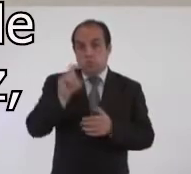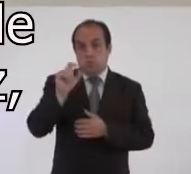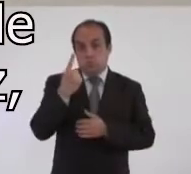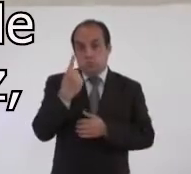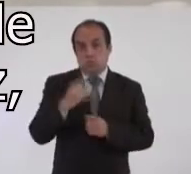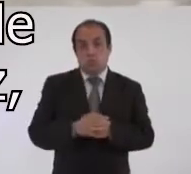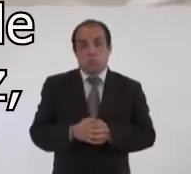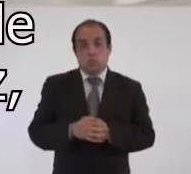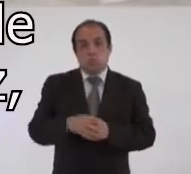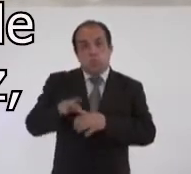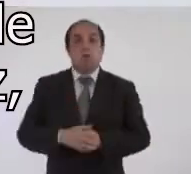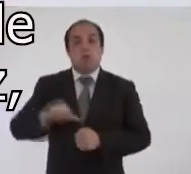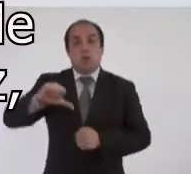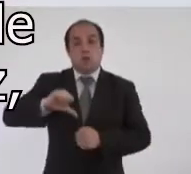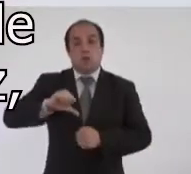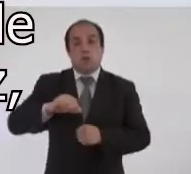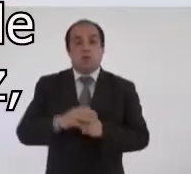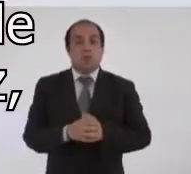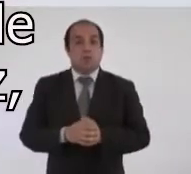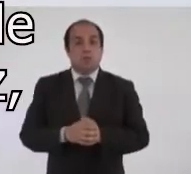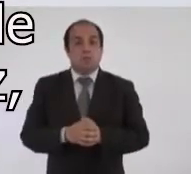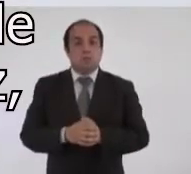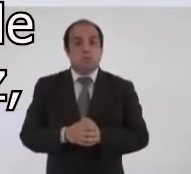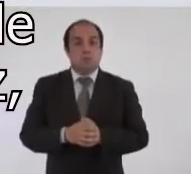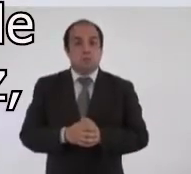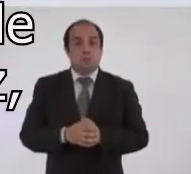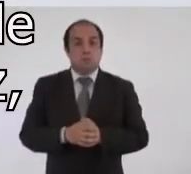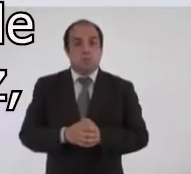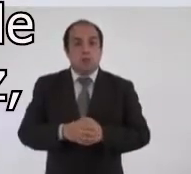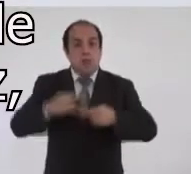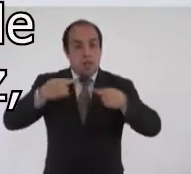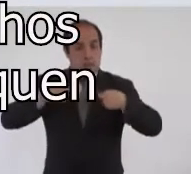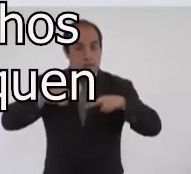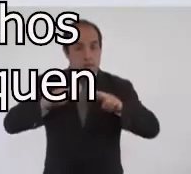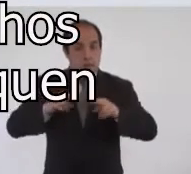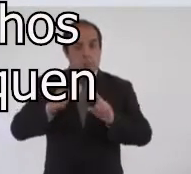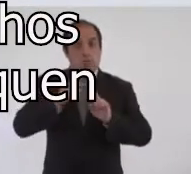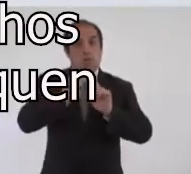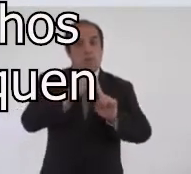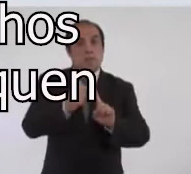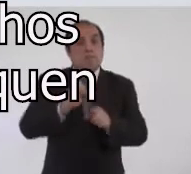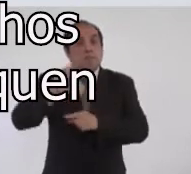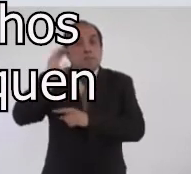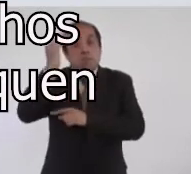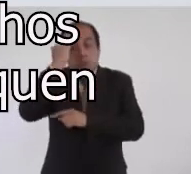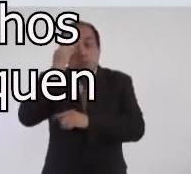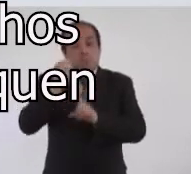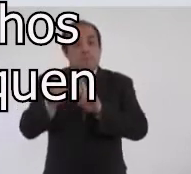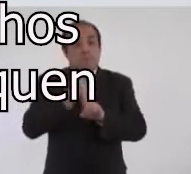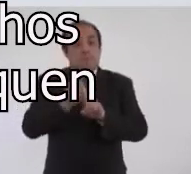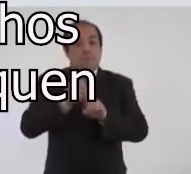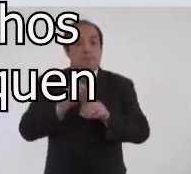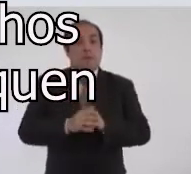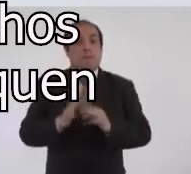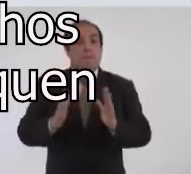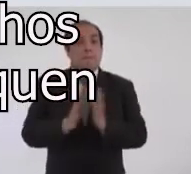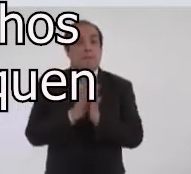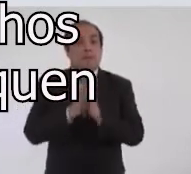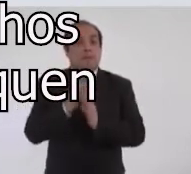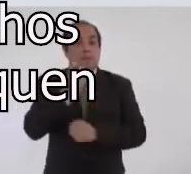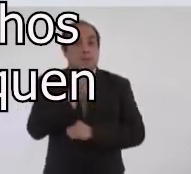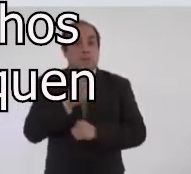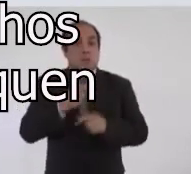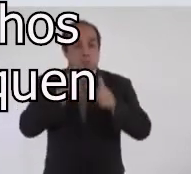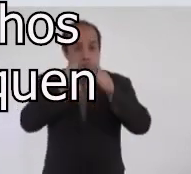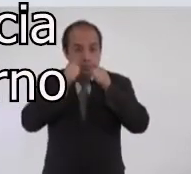núcleo familiar. La secretaria de Cultura, Vanessa Bojórquez López, también presentó la cartilla de derechos para las mujeres para que